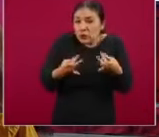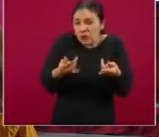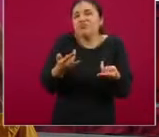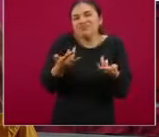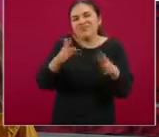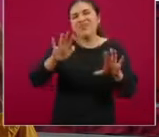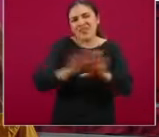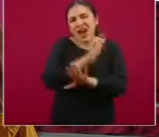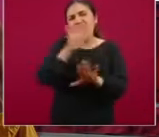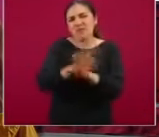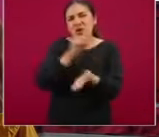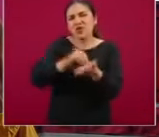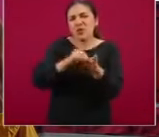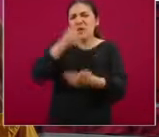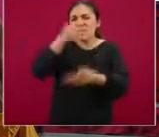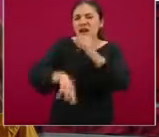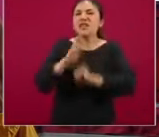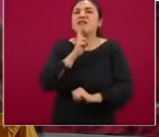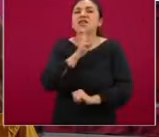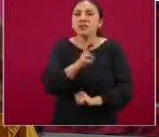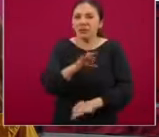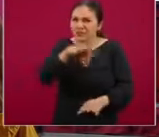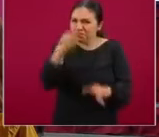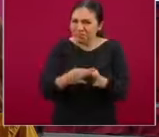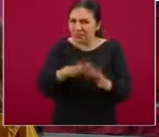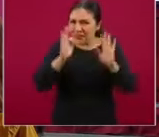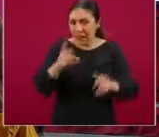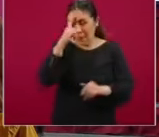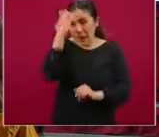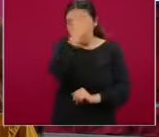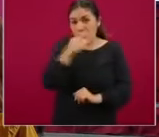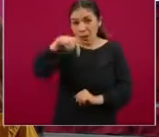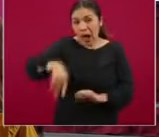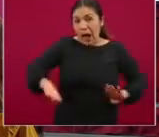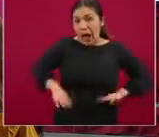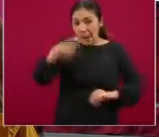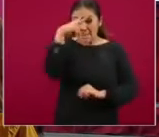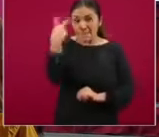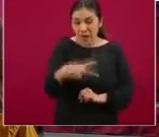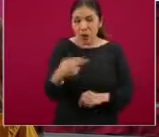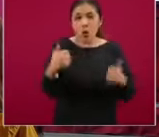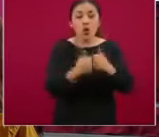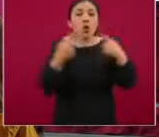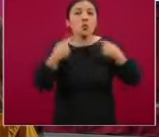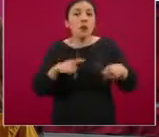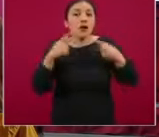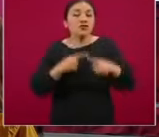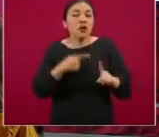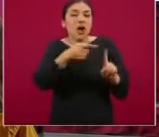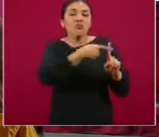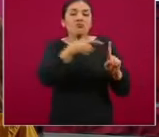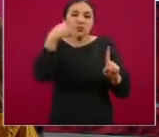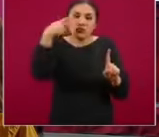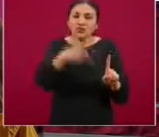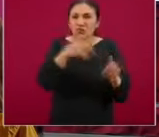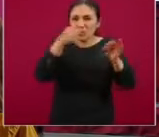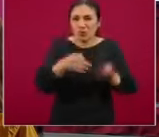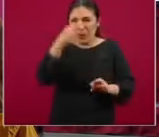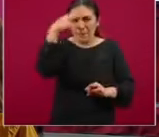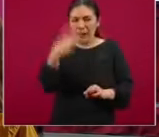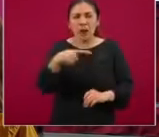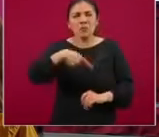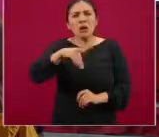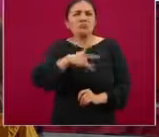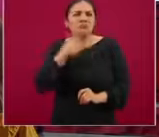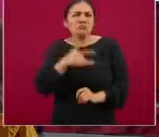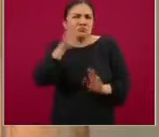los resultados finales de las pruebas aplicadas aquí en México en pacientes o en personas mexicanas, pero la expectativa